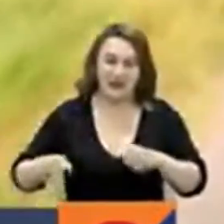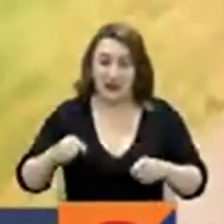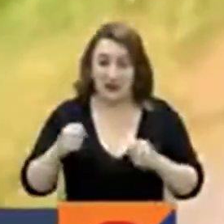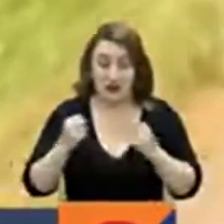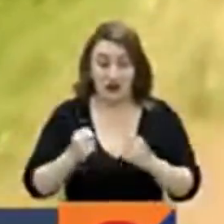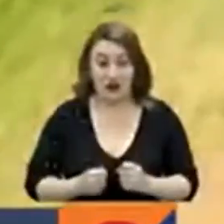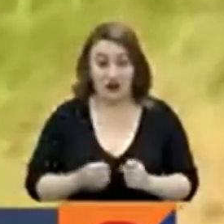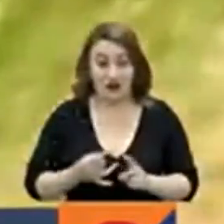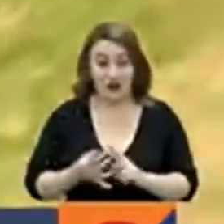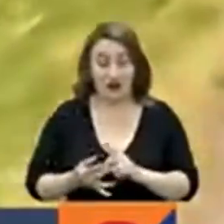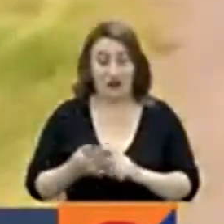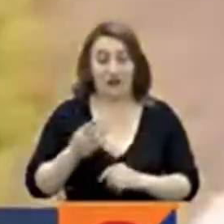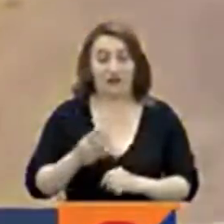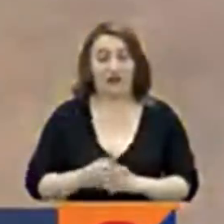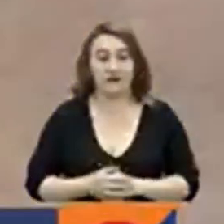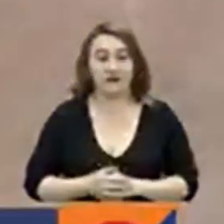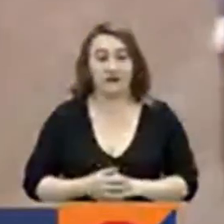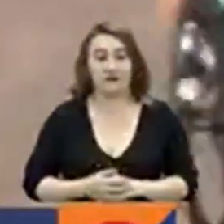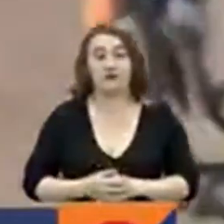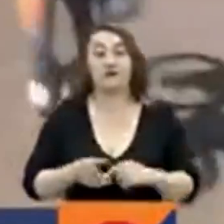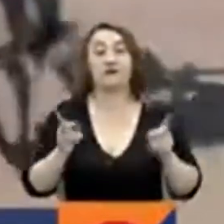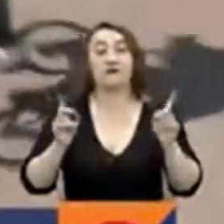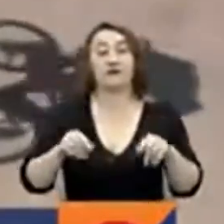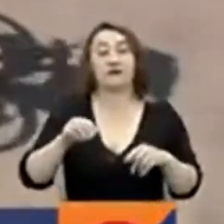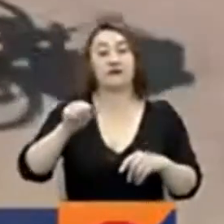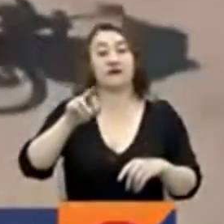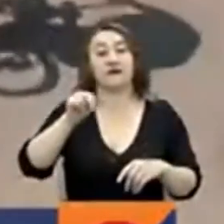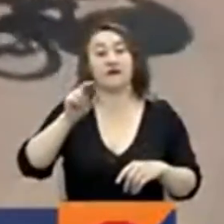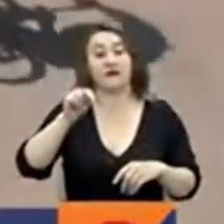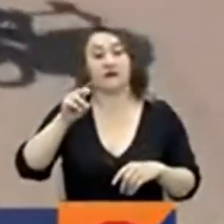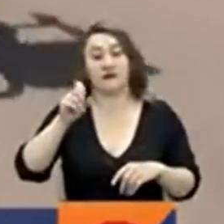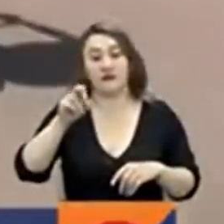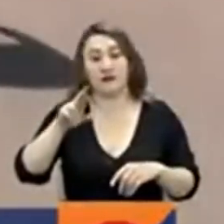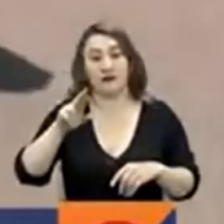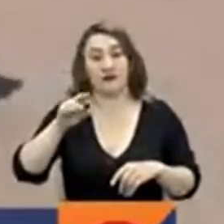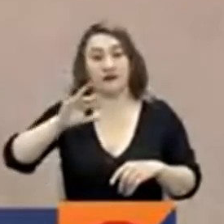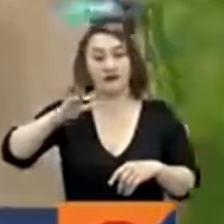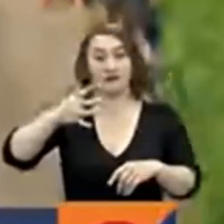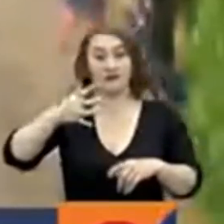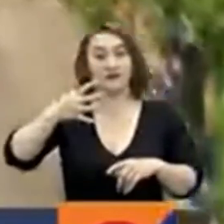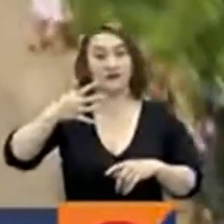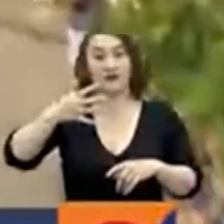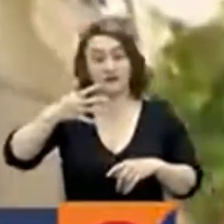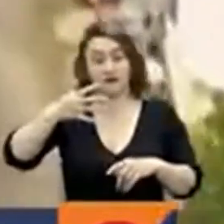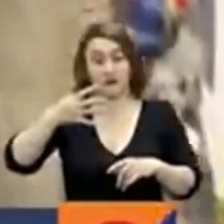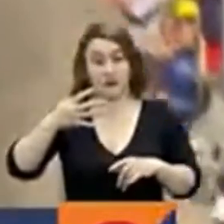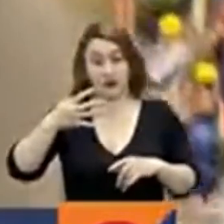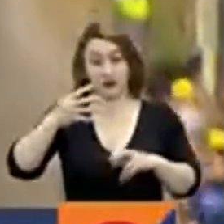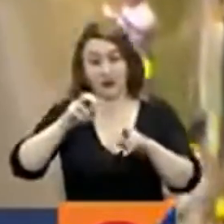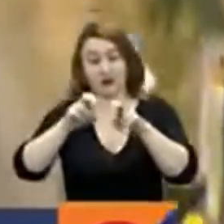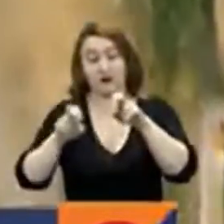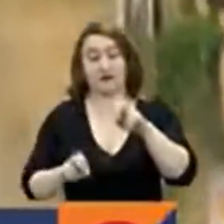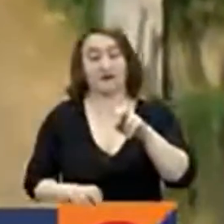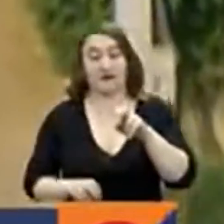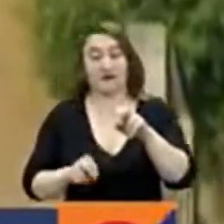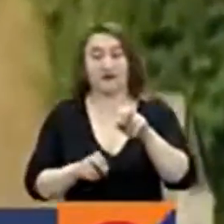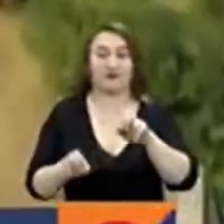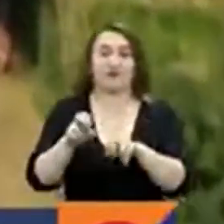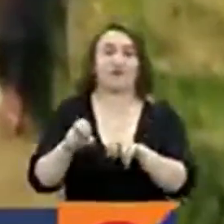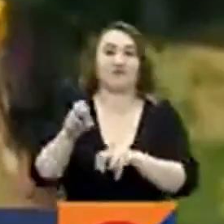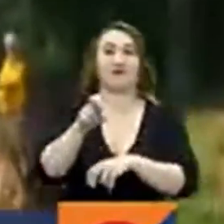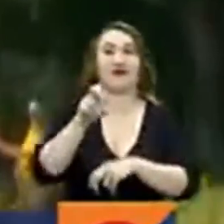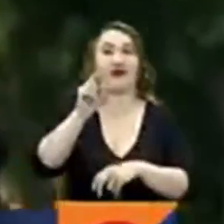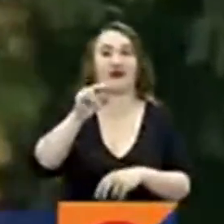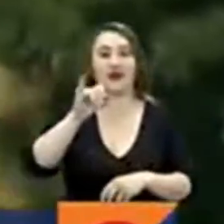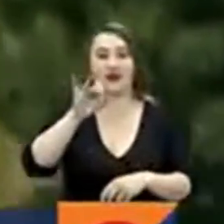último de Bardet. Y cayó también Adam Yates, hasta ese momento quinto de la general, porque Geraint Thomas y Nairo Quintana, aguantando el